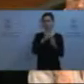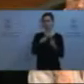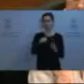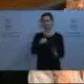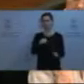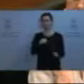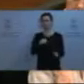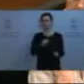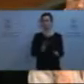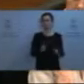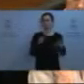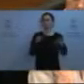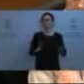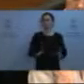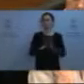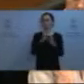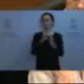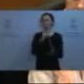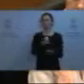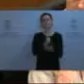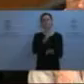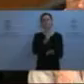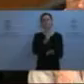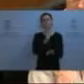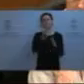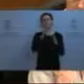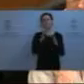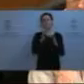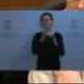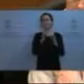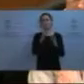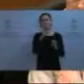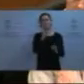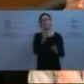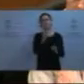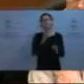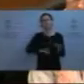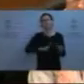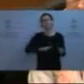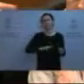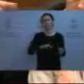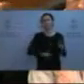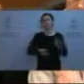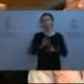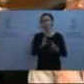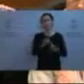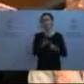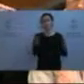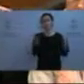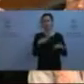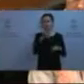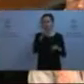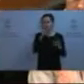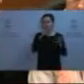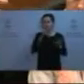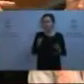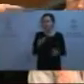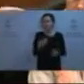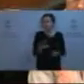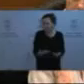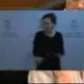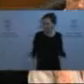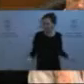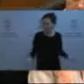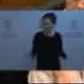nosotros no. Mire, la capilla es el símbolo de su absoluta incapacidad de solucionar un problema que no debería ser tal entre tres administraciones y además del mismo